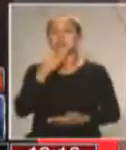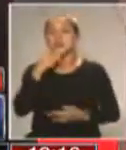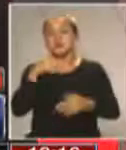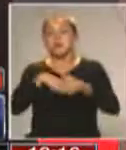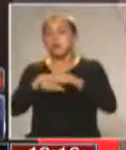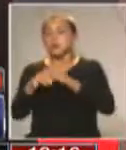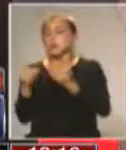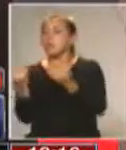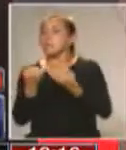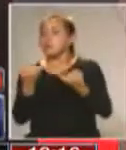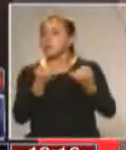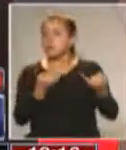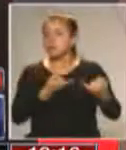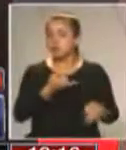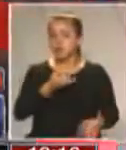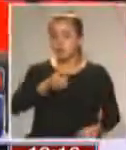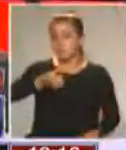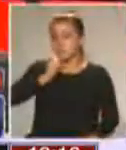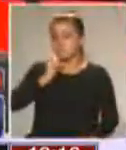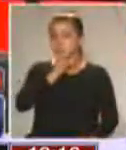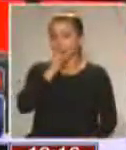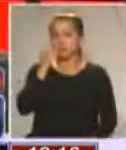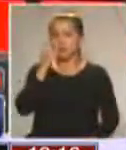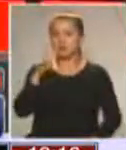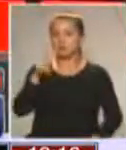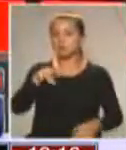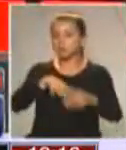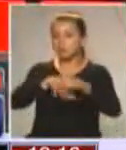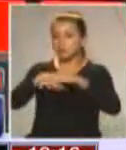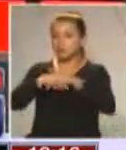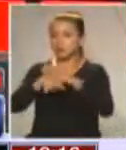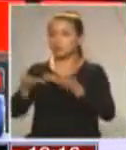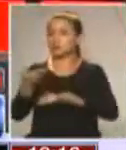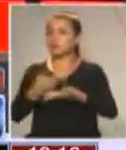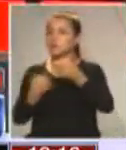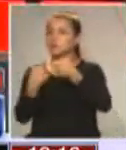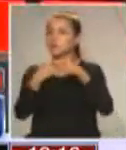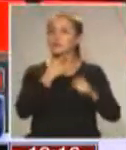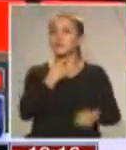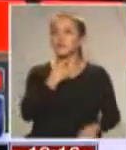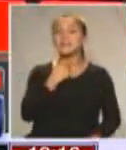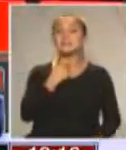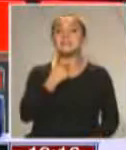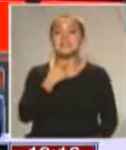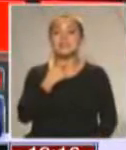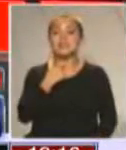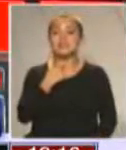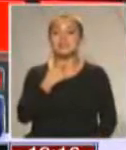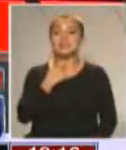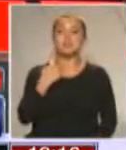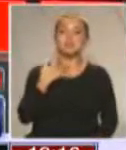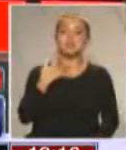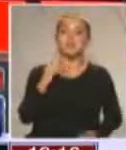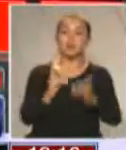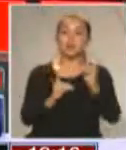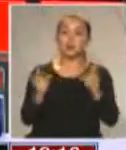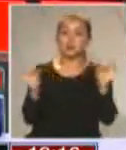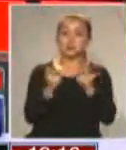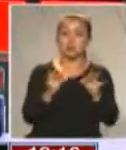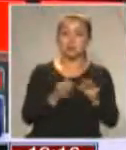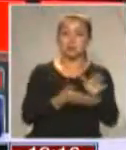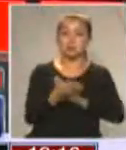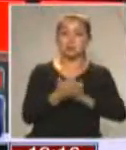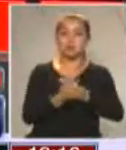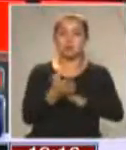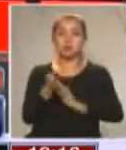información privilegiada. O sea, lo más correcto en este caso para ti es tráfico de influencia más que conflicto de interés, pero también es interesante este punto porque uno de los argumentos, por ejemplo,